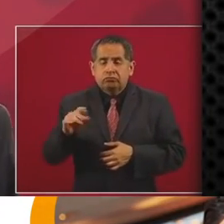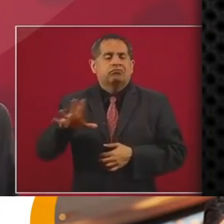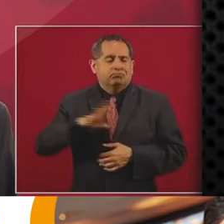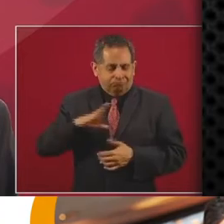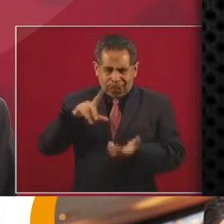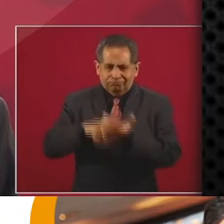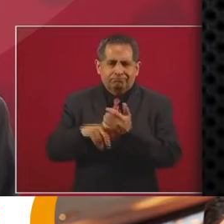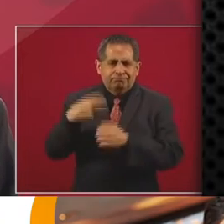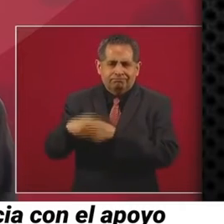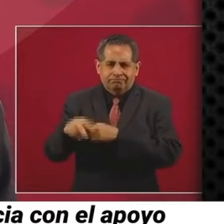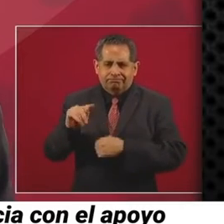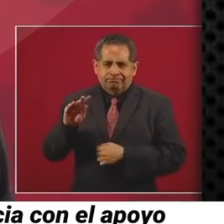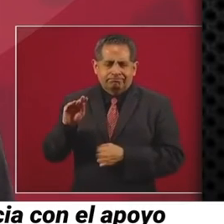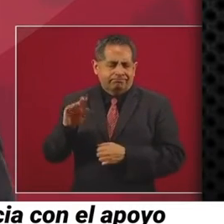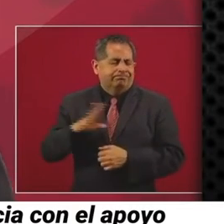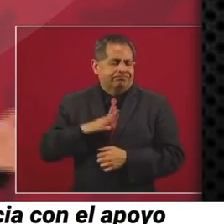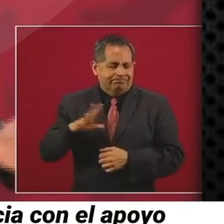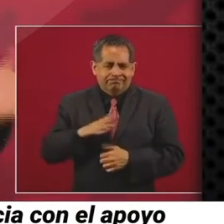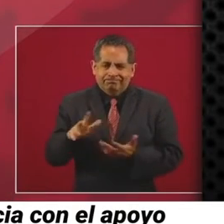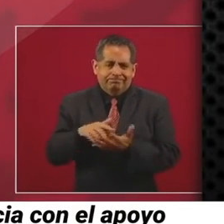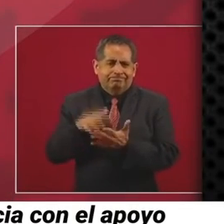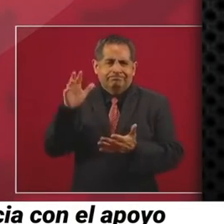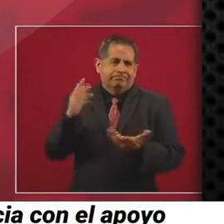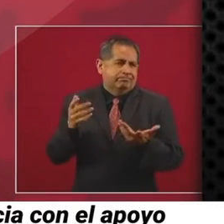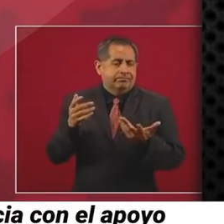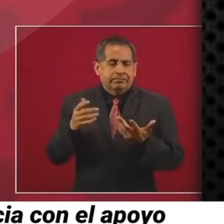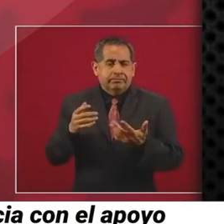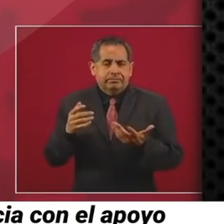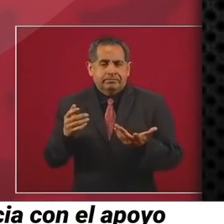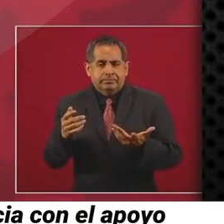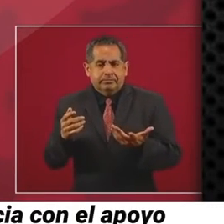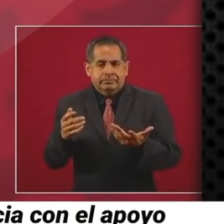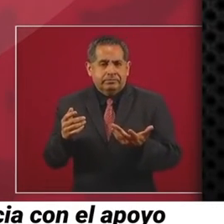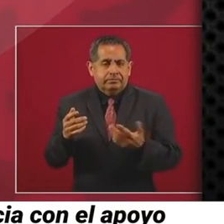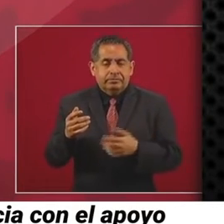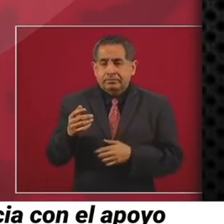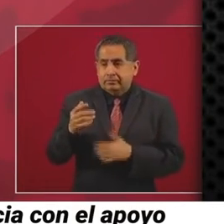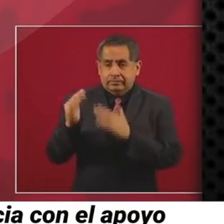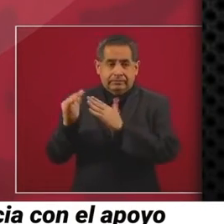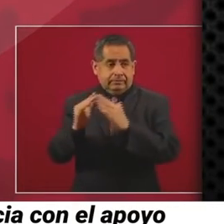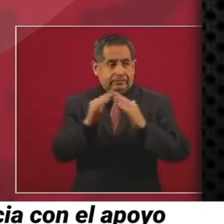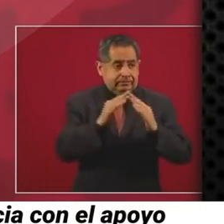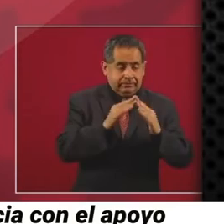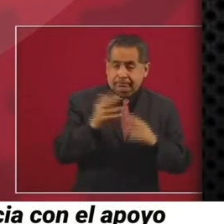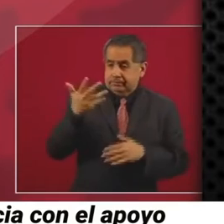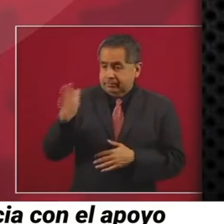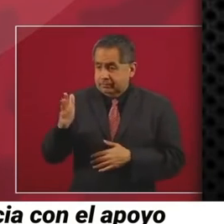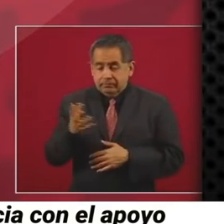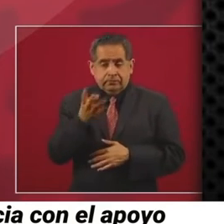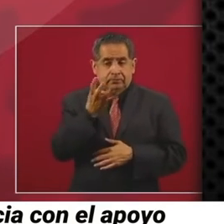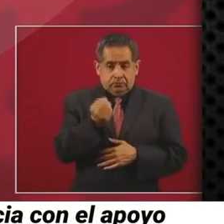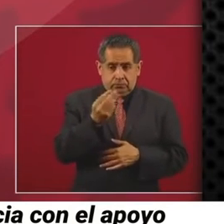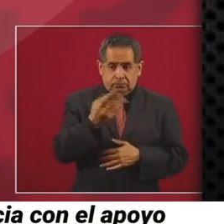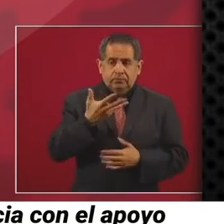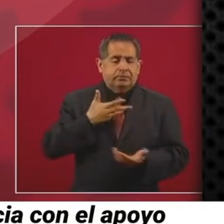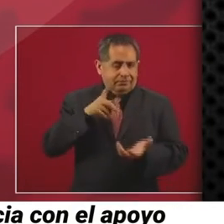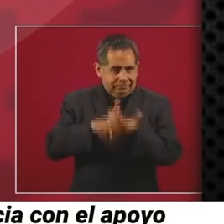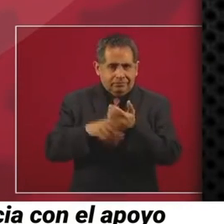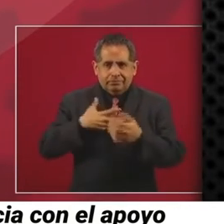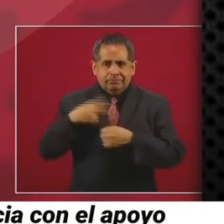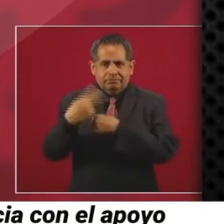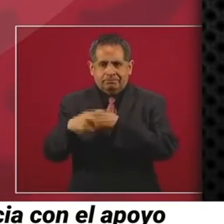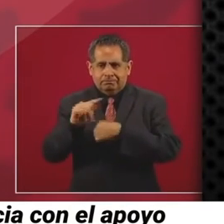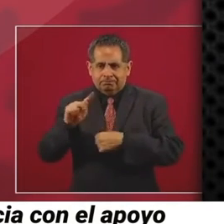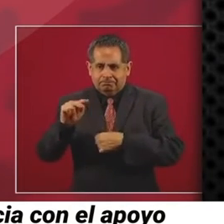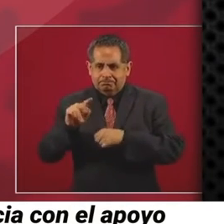de Educación Pública, quien señaló que las clases presenciales solo se realizarán hasta que el semáforo se encuentre en verde. El titular de la SEP